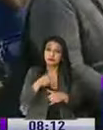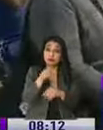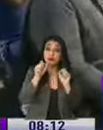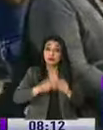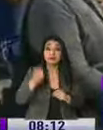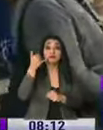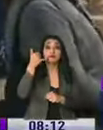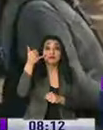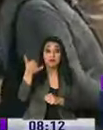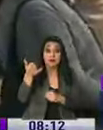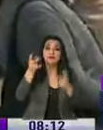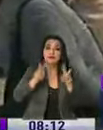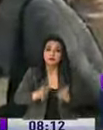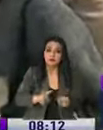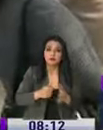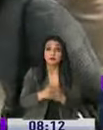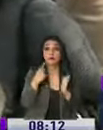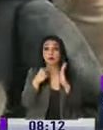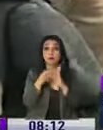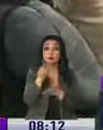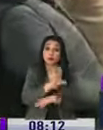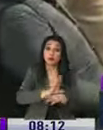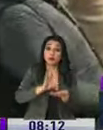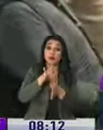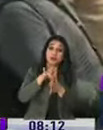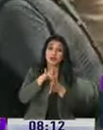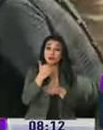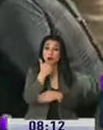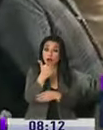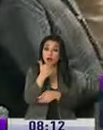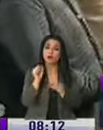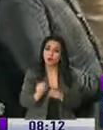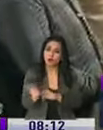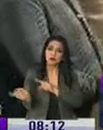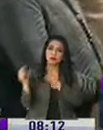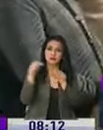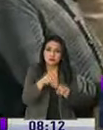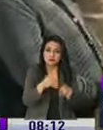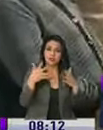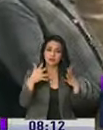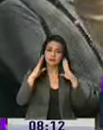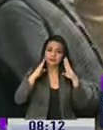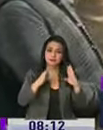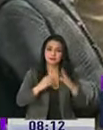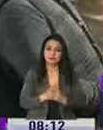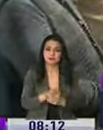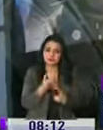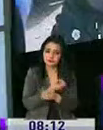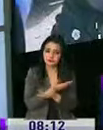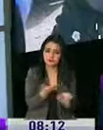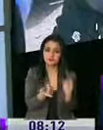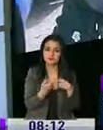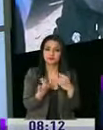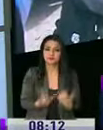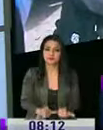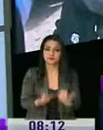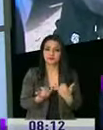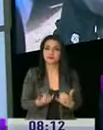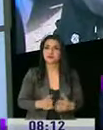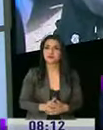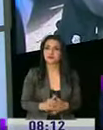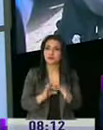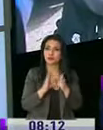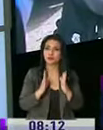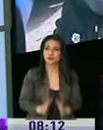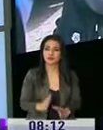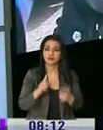con ellos también si cree que su barrio está en riesgo para que se procedan también hacer estas obras. Esa es la información que les tenemos desde aquí, mi querido Robert,